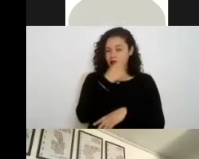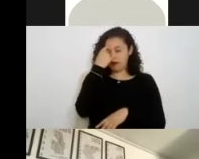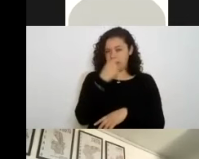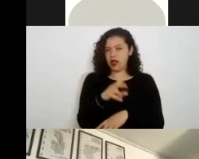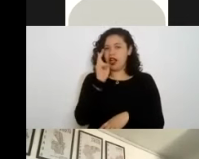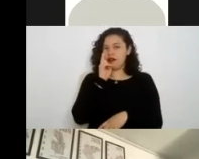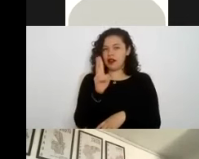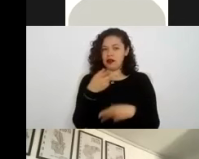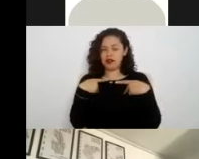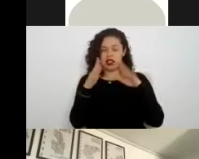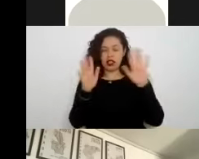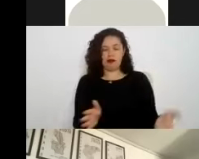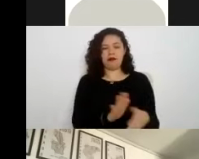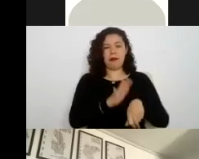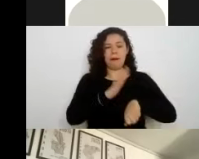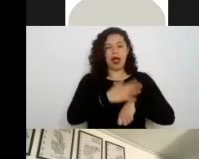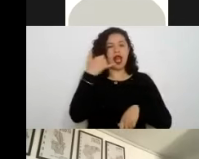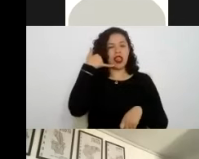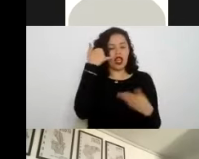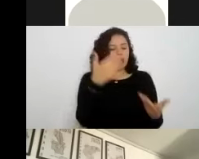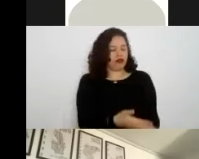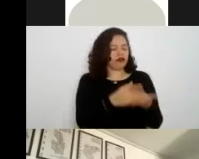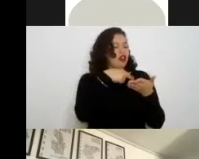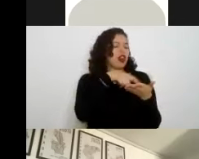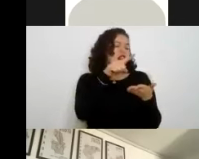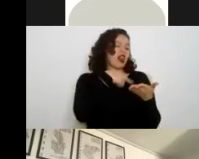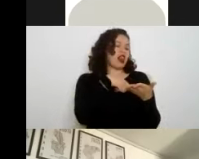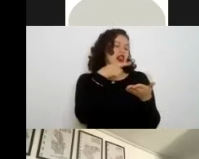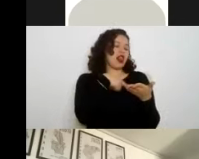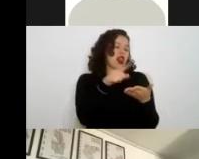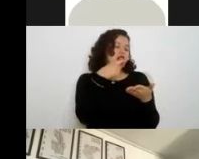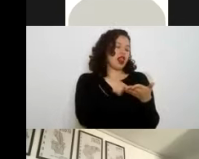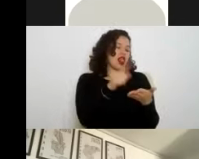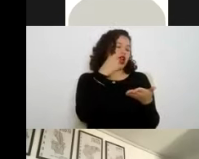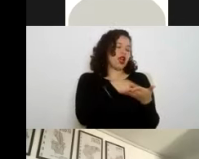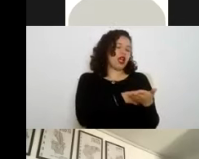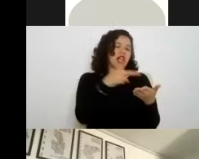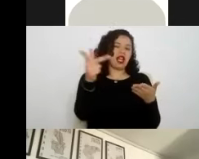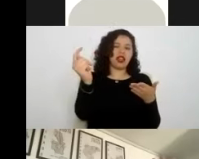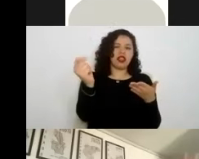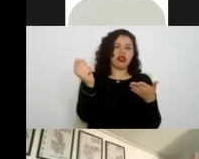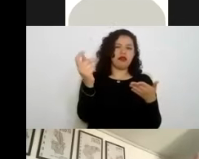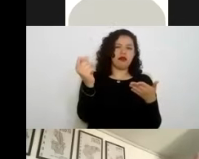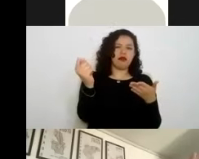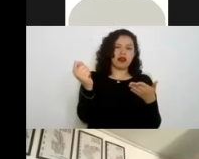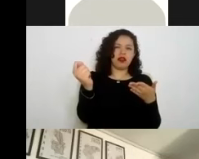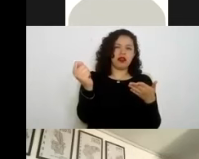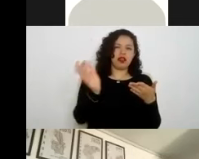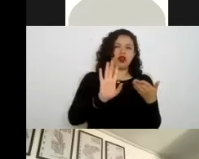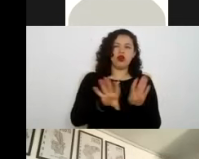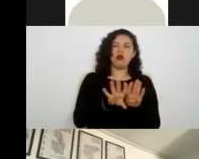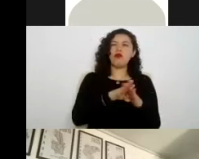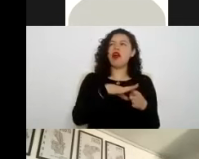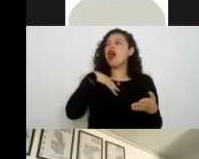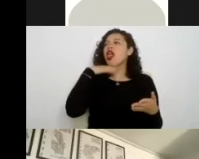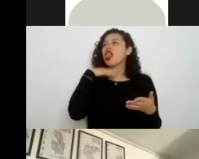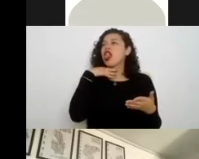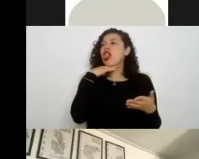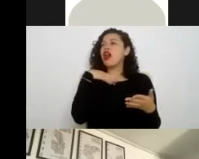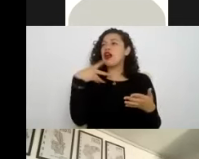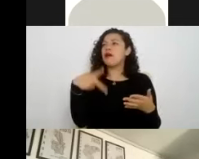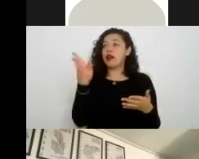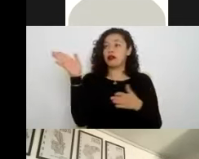gente está más metida en su celular y solamente está buscando ver la tele como un distractor, pero donde están metidos es